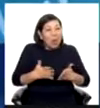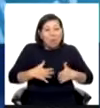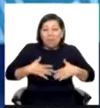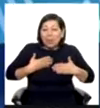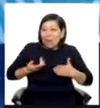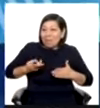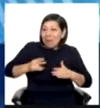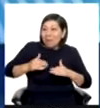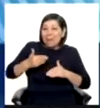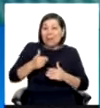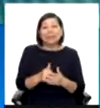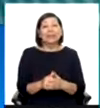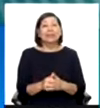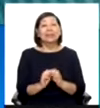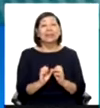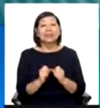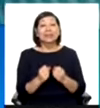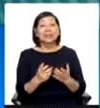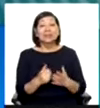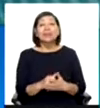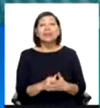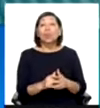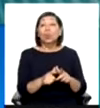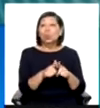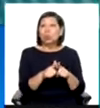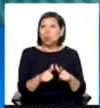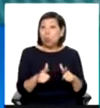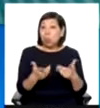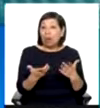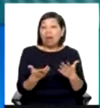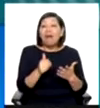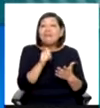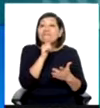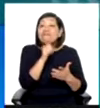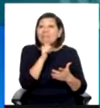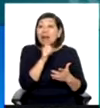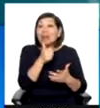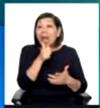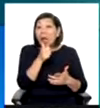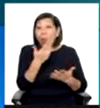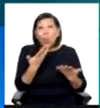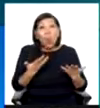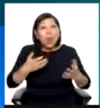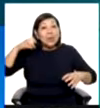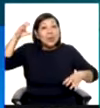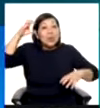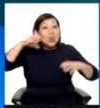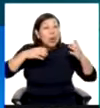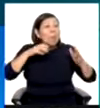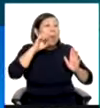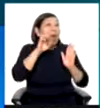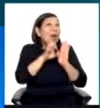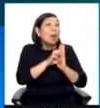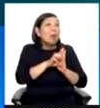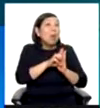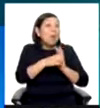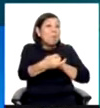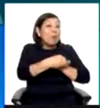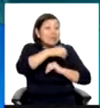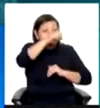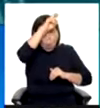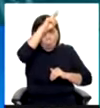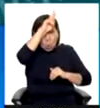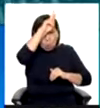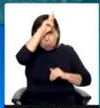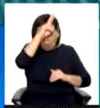puede crecer. Ahora, pero en un lugar donde hay desabastecimiento de agua porque no hay lluvias, en el Cusco, por ejemplo, ¿estas